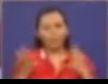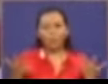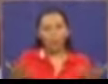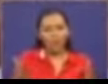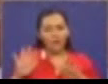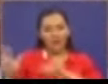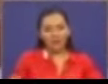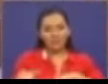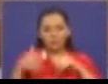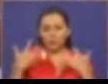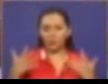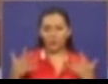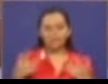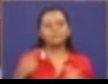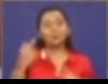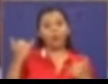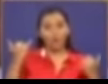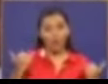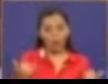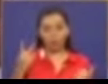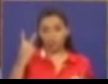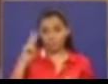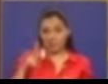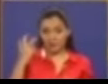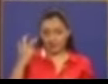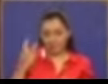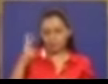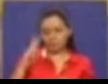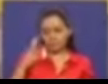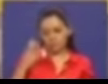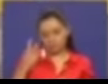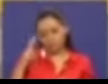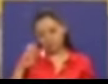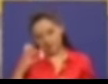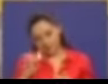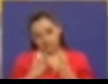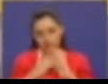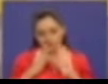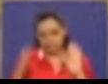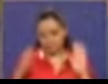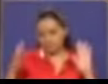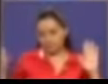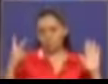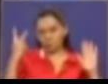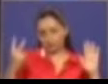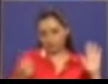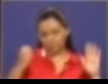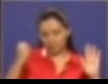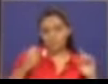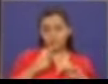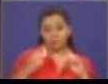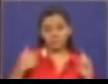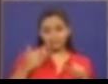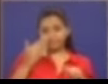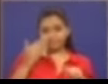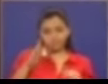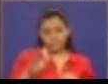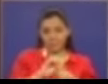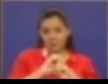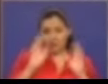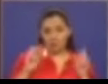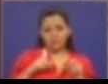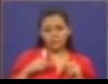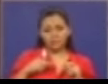ahora, como siempre objetivamente, con mucho rigor, porque nos tratamos muy duro, pero sí les puedo decir con toda frontalidad que estamos